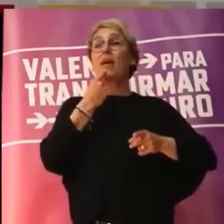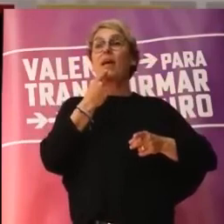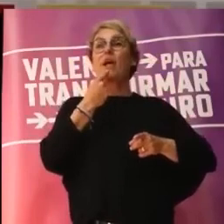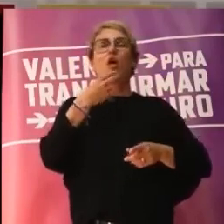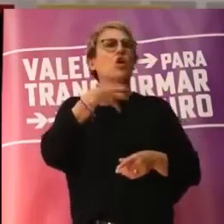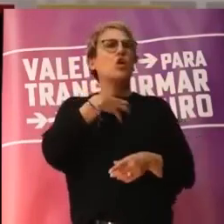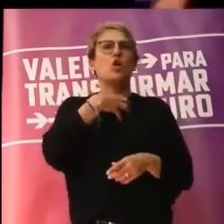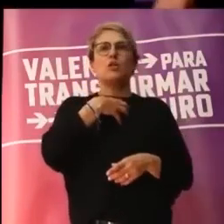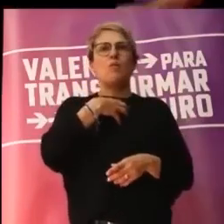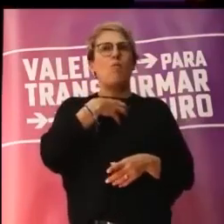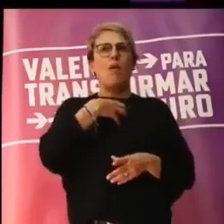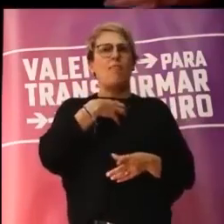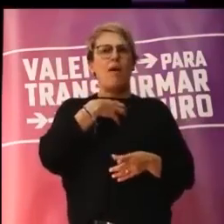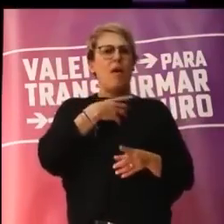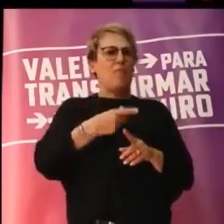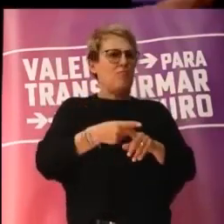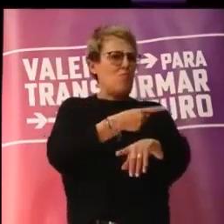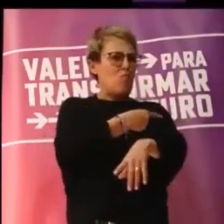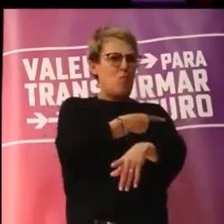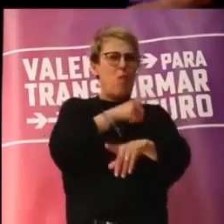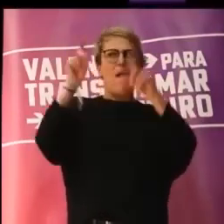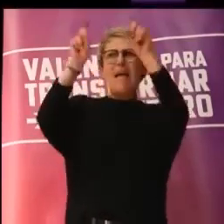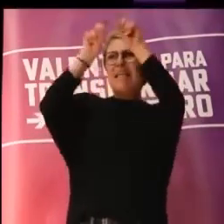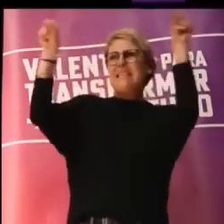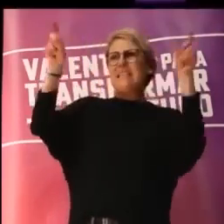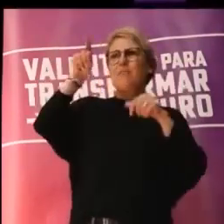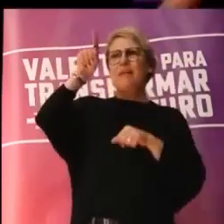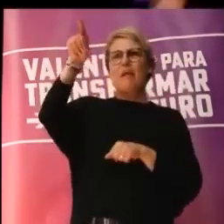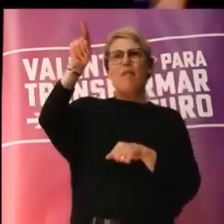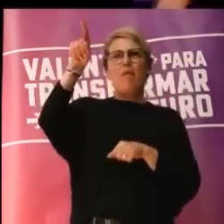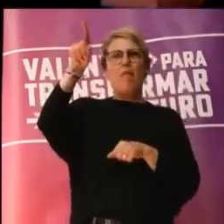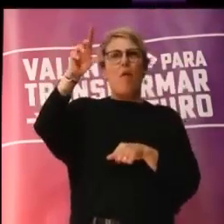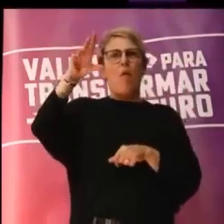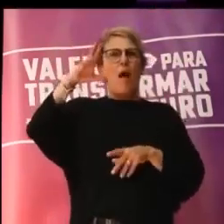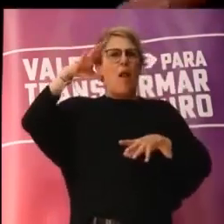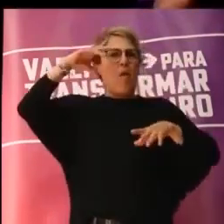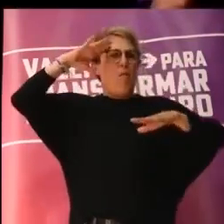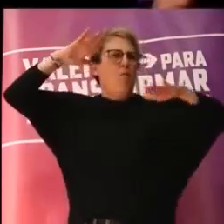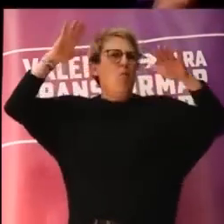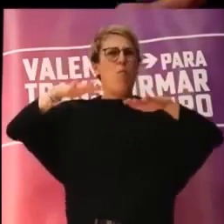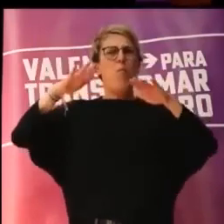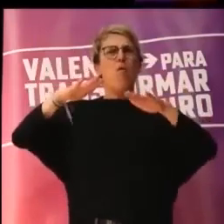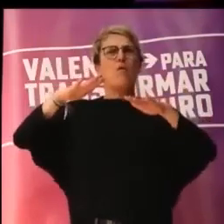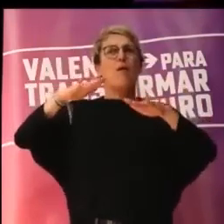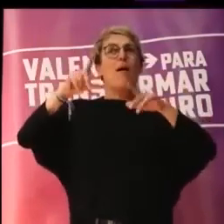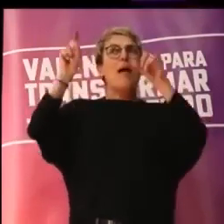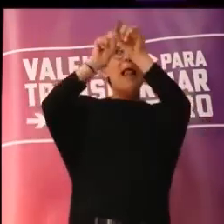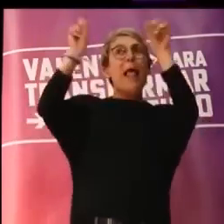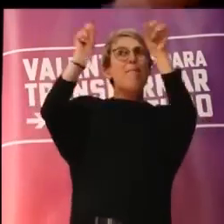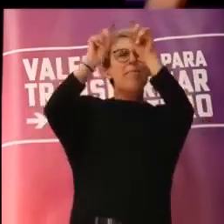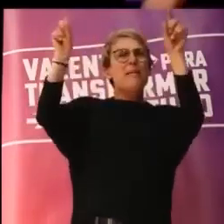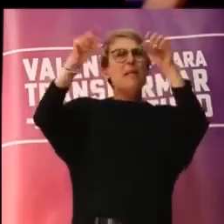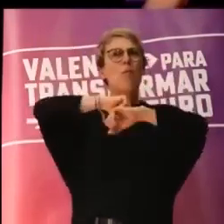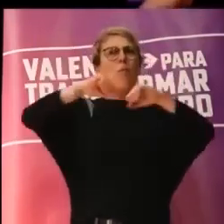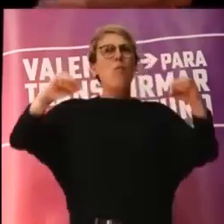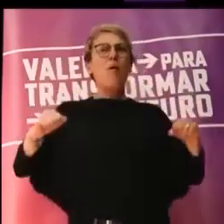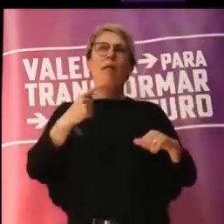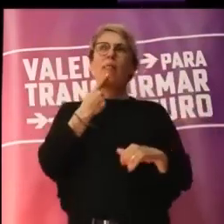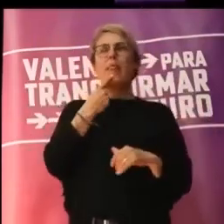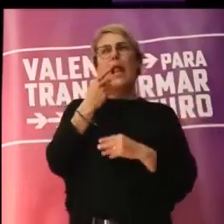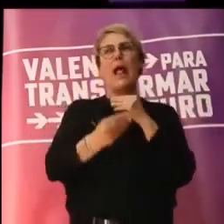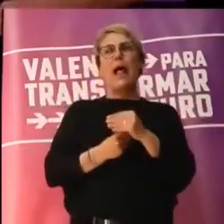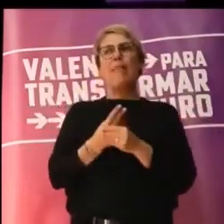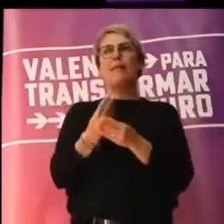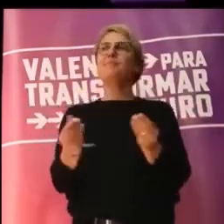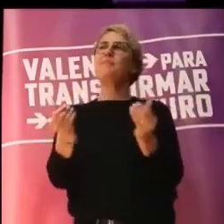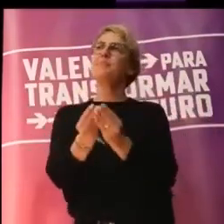llamar explotador a un gran empresario, aunque sea un explotador, porque a los grandes empresarios hay que hacerles la pelota, que para eso